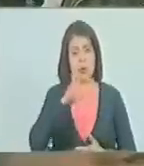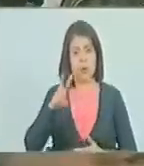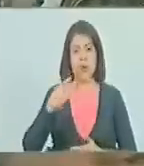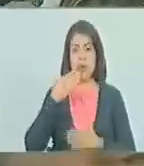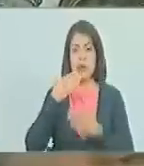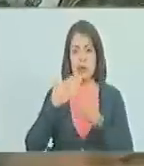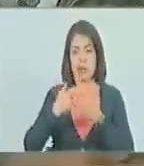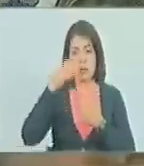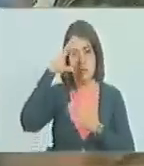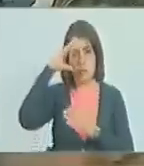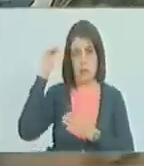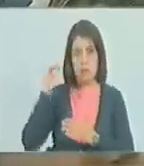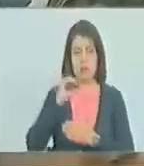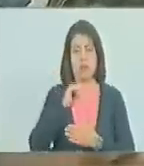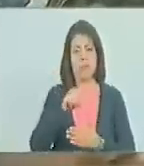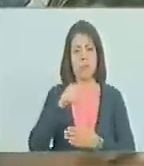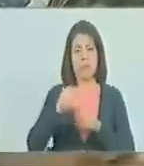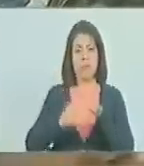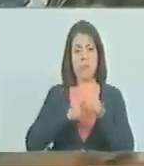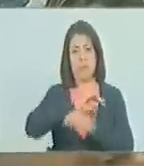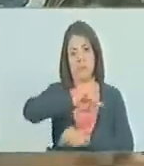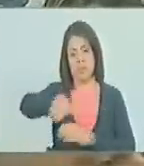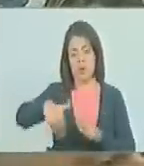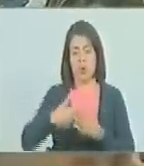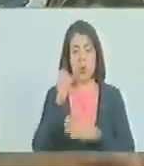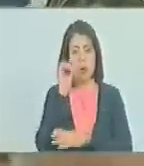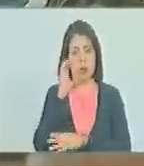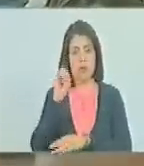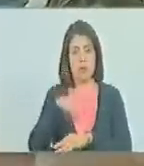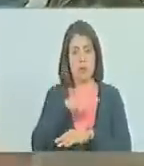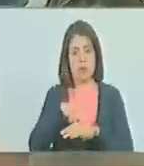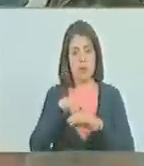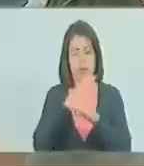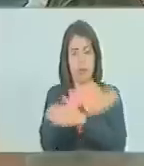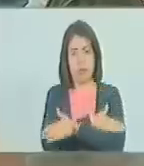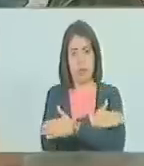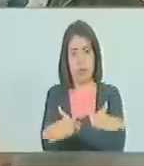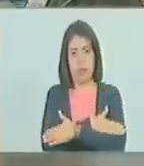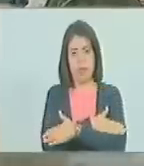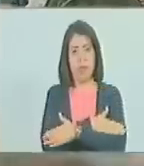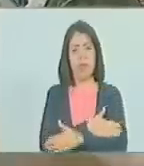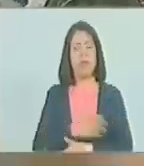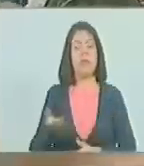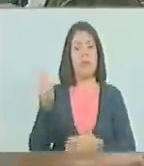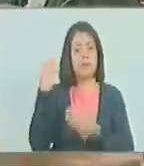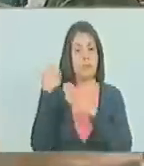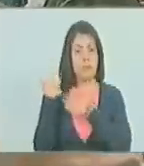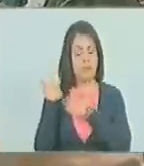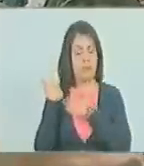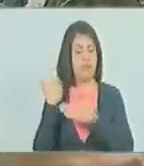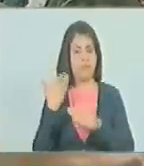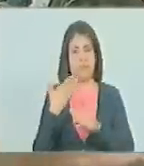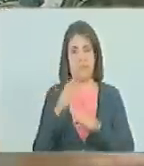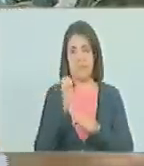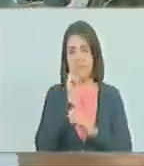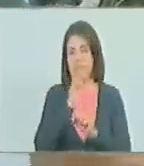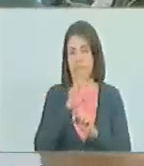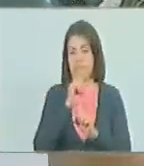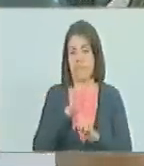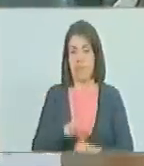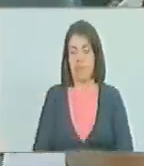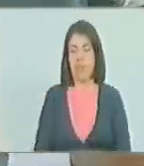Y queridos ucevistas, a nombre de la Asamblea Nacional, felicitaciones. Yo me agarré la representación, me disculpo.